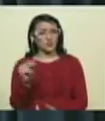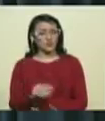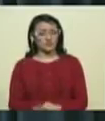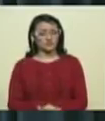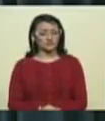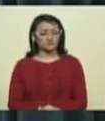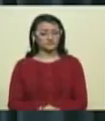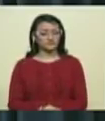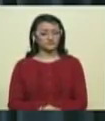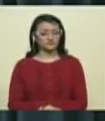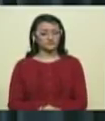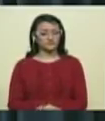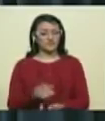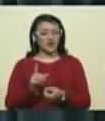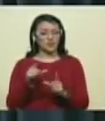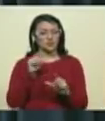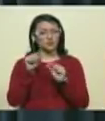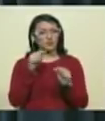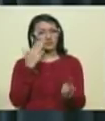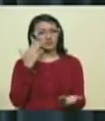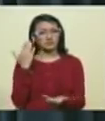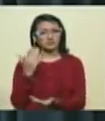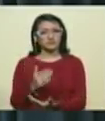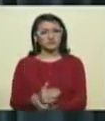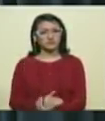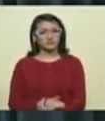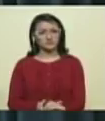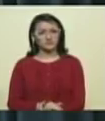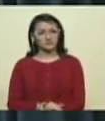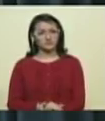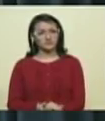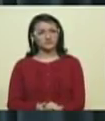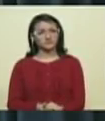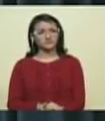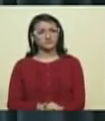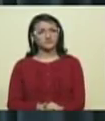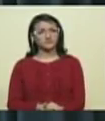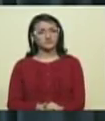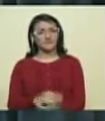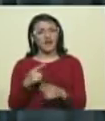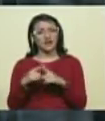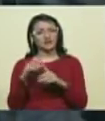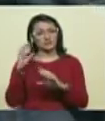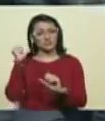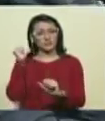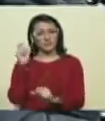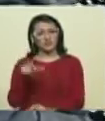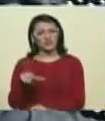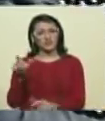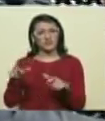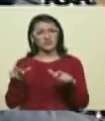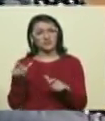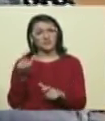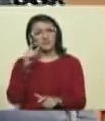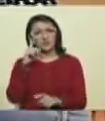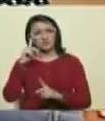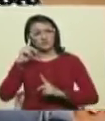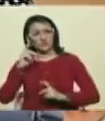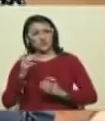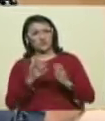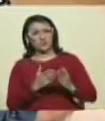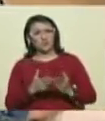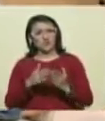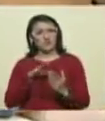Incluso llegué a ver algunos tweets de supuestos exdiplomáticos y gente muy estudiada